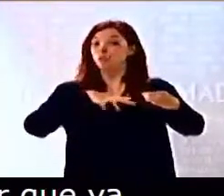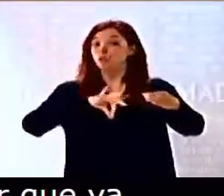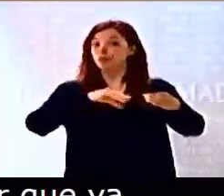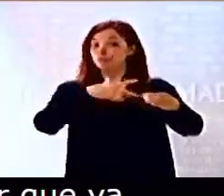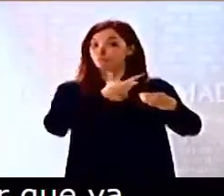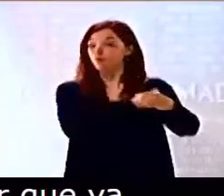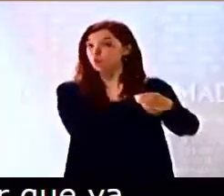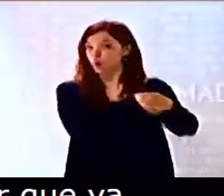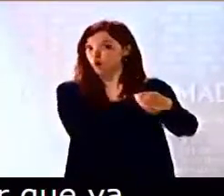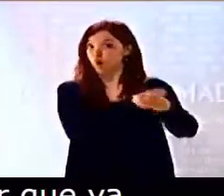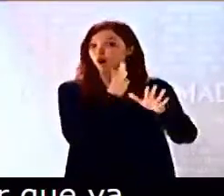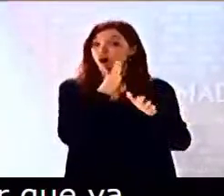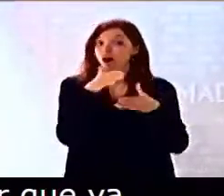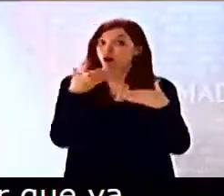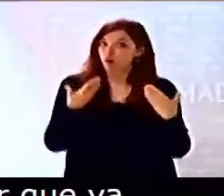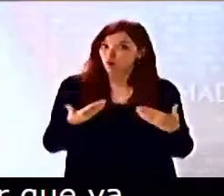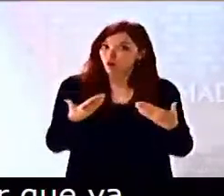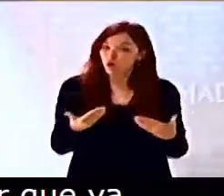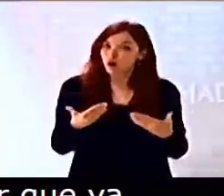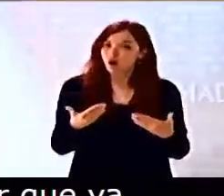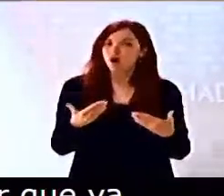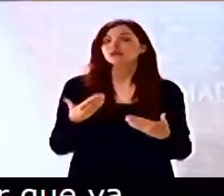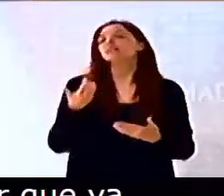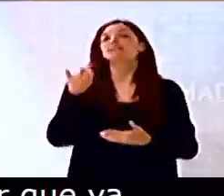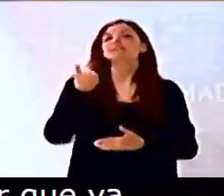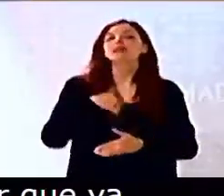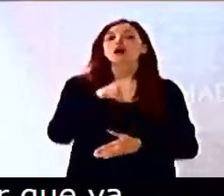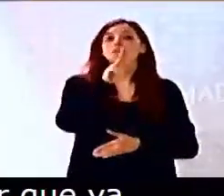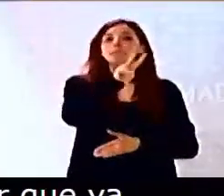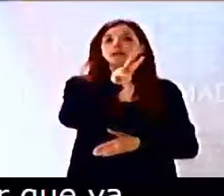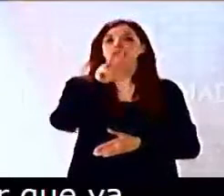vacunado a día de hoy a un